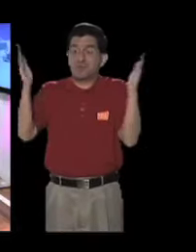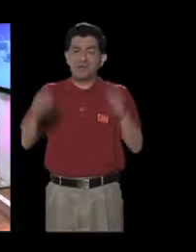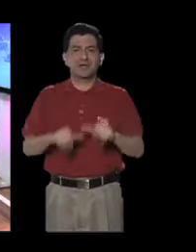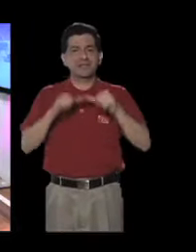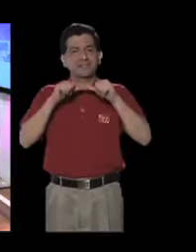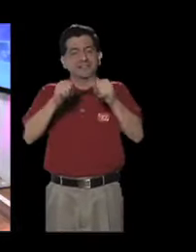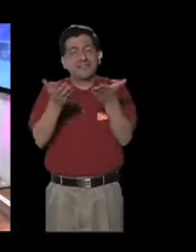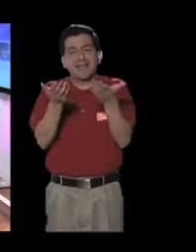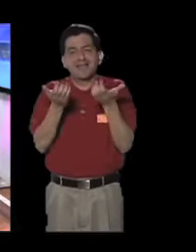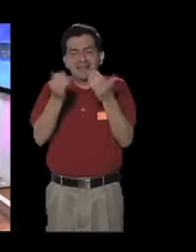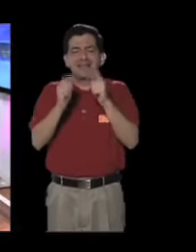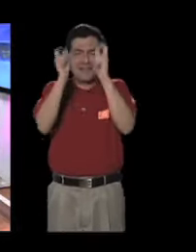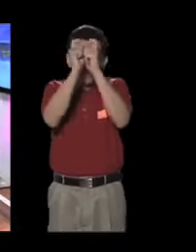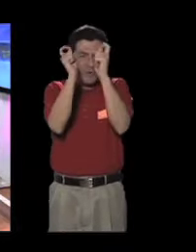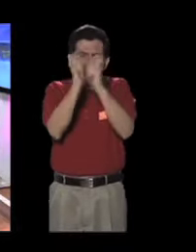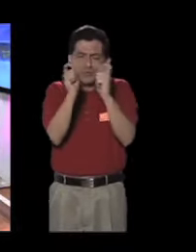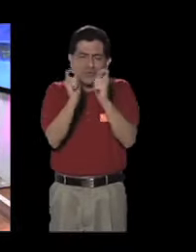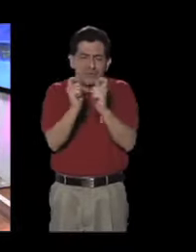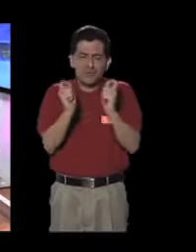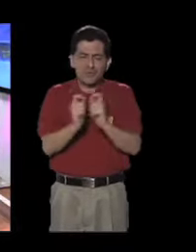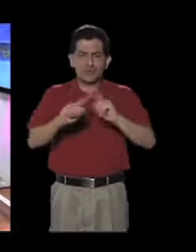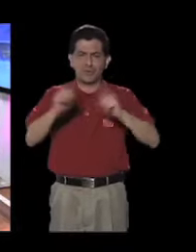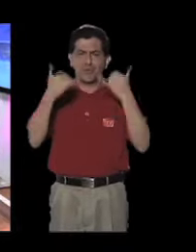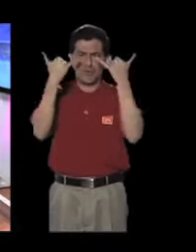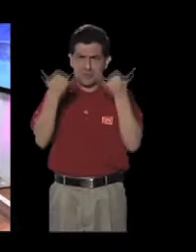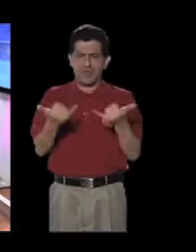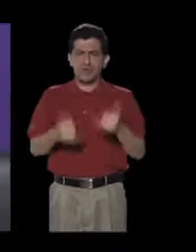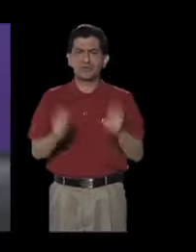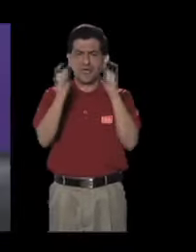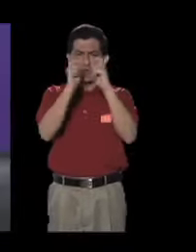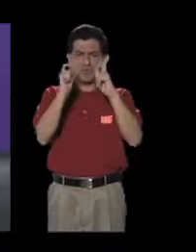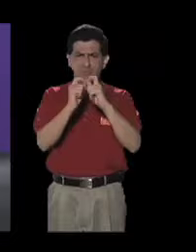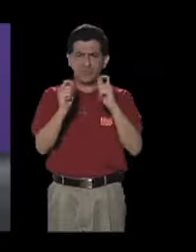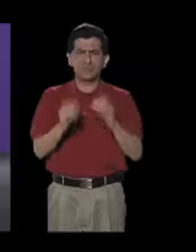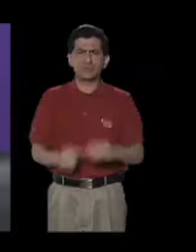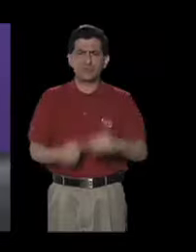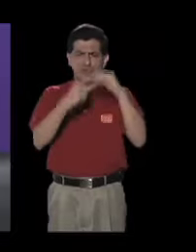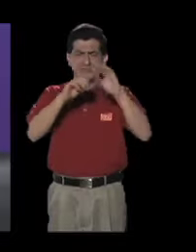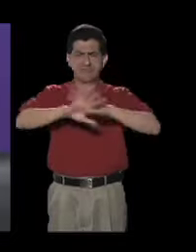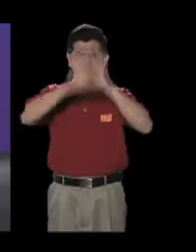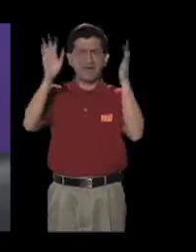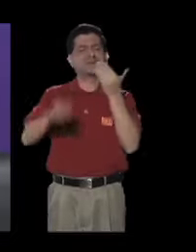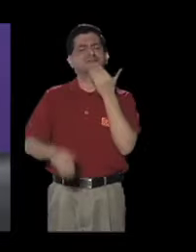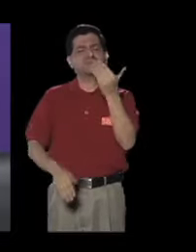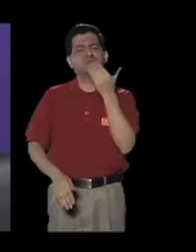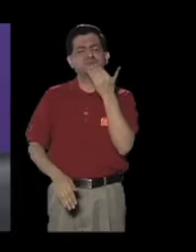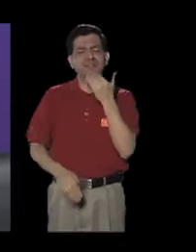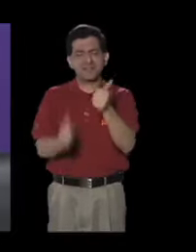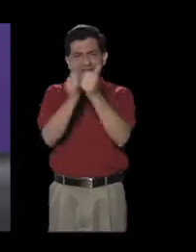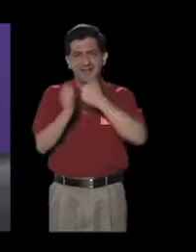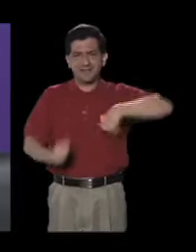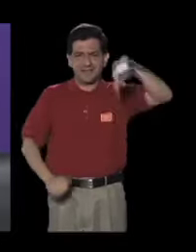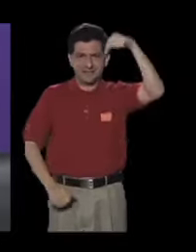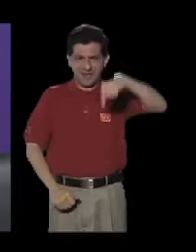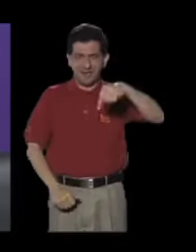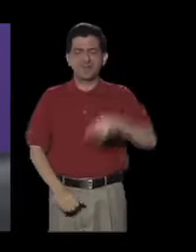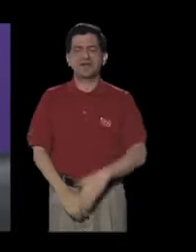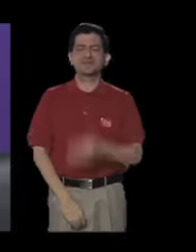seguir desmenuzándolo, pero creo que ha quedado los puntos principales muy claros y le agradecemos muchísimo que nos haya acompañado